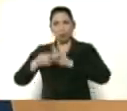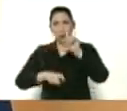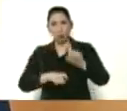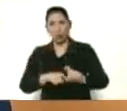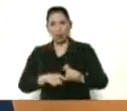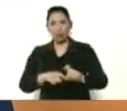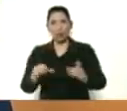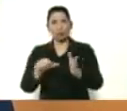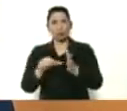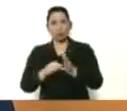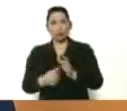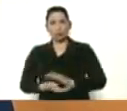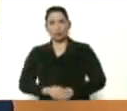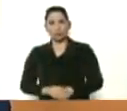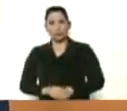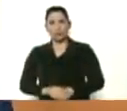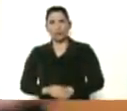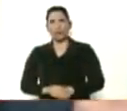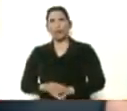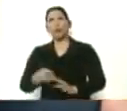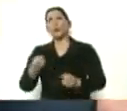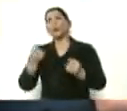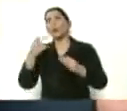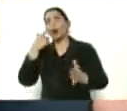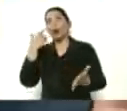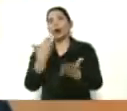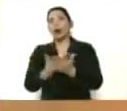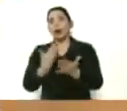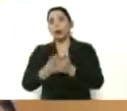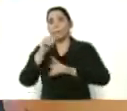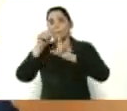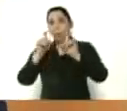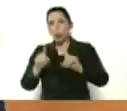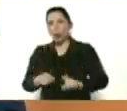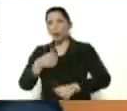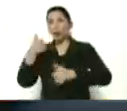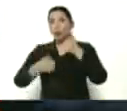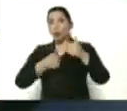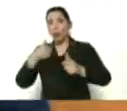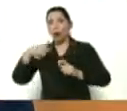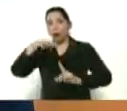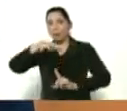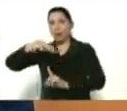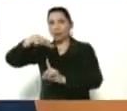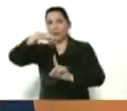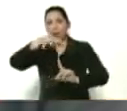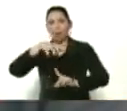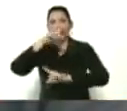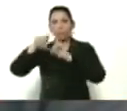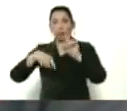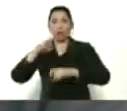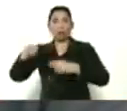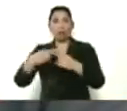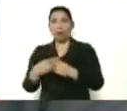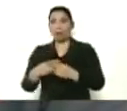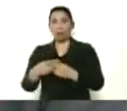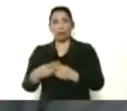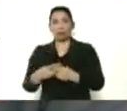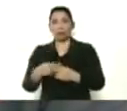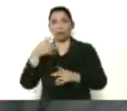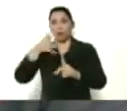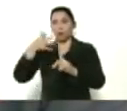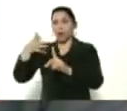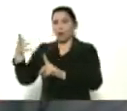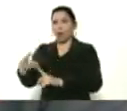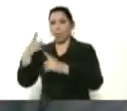ver dónde levantaron la fuente, déjame ver cuál fue la muestra, a cuáles marcianos le preguntaron. A nadie, Julio. Formadores de opinión. Es